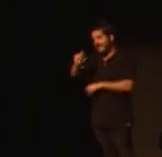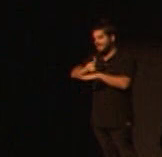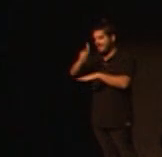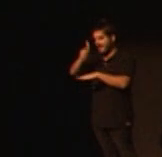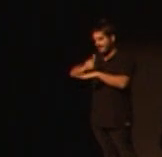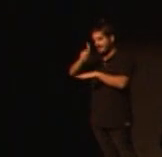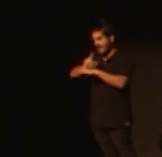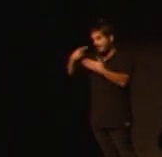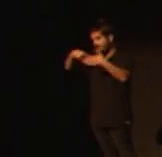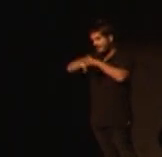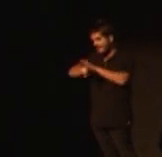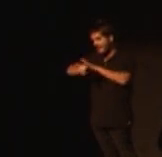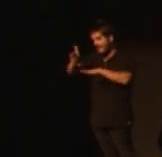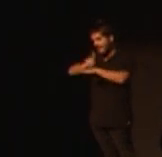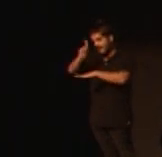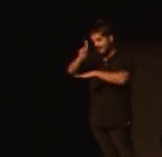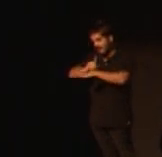de la Fundación Integra Digital.